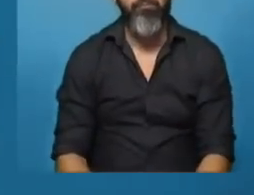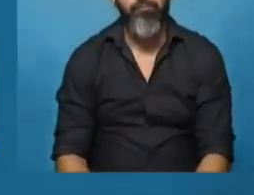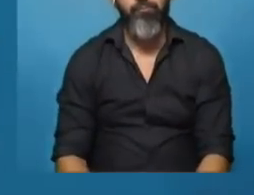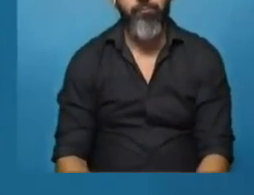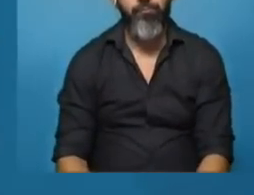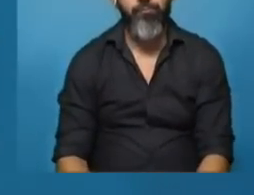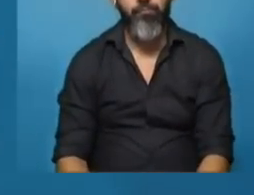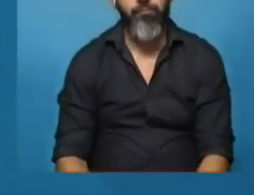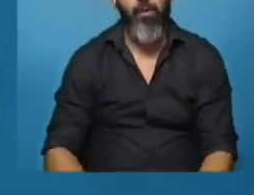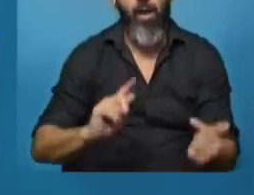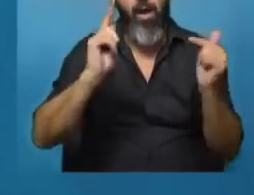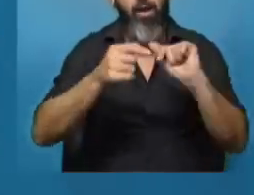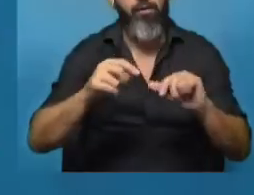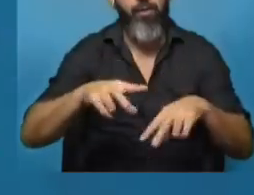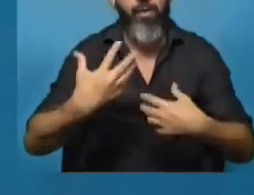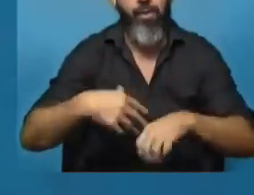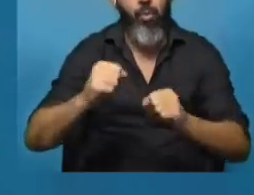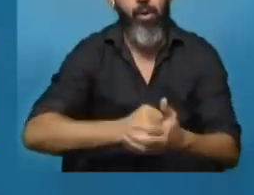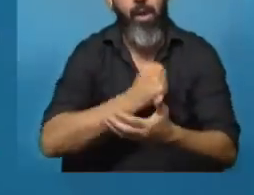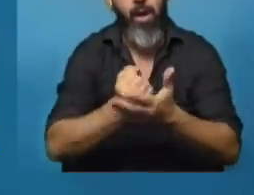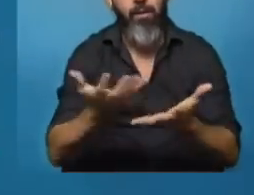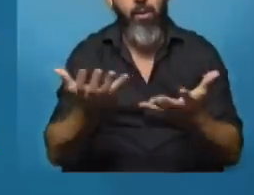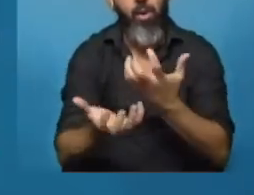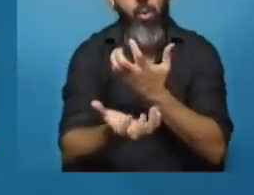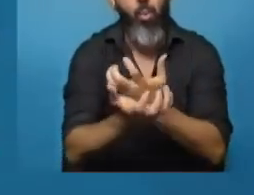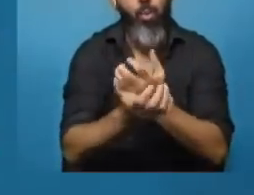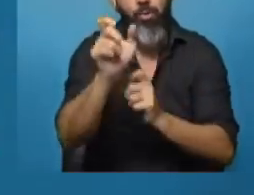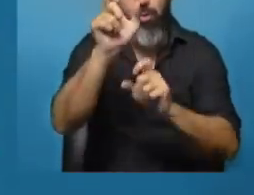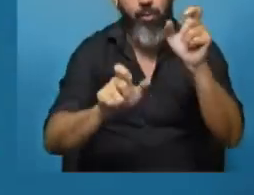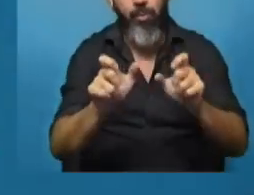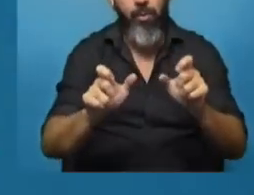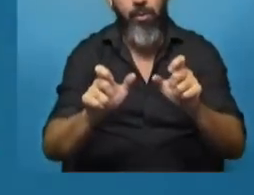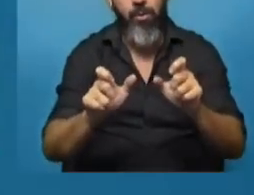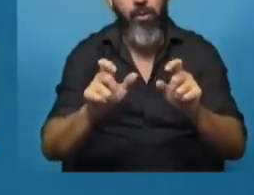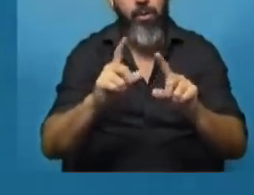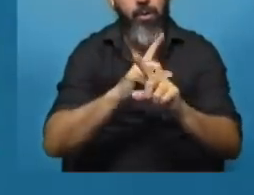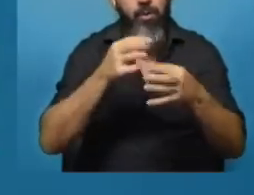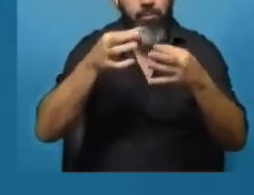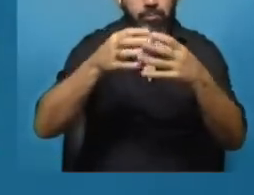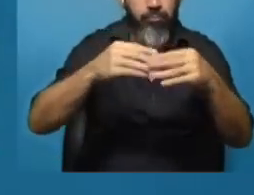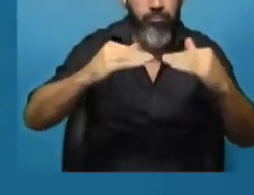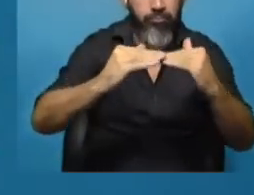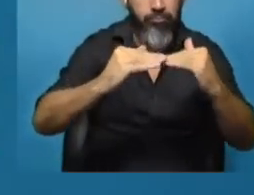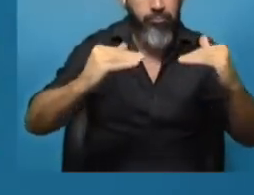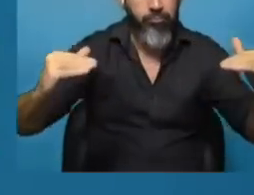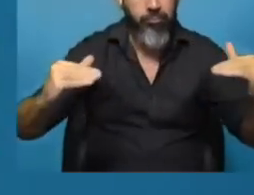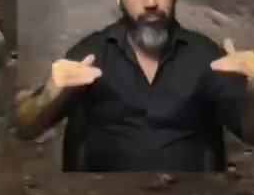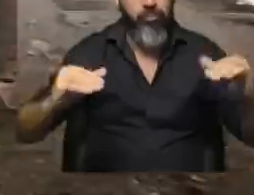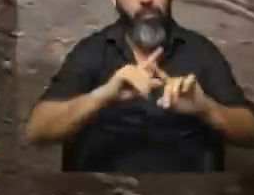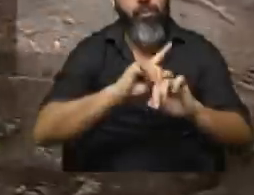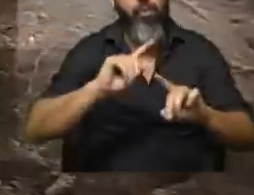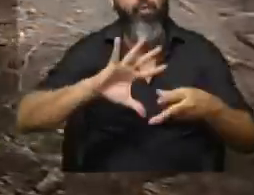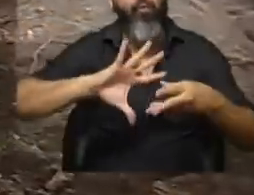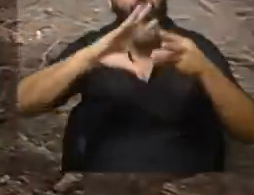lo opuesto a lo que hemos encontrado hasta ahora los restos de una persona que no estarían en posición anatómica no estarían guardando